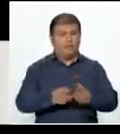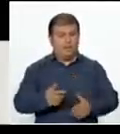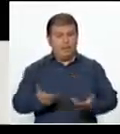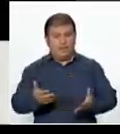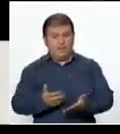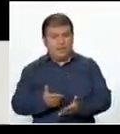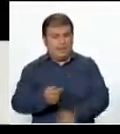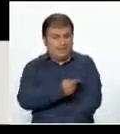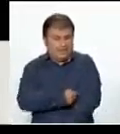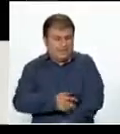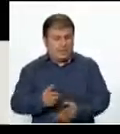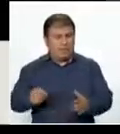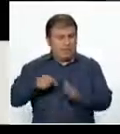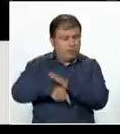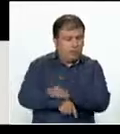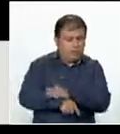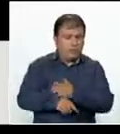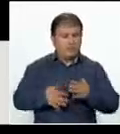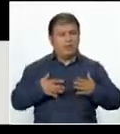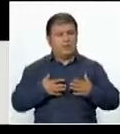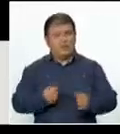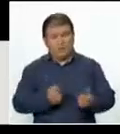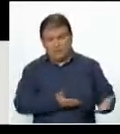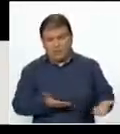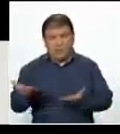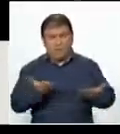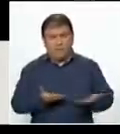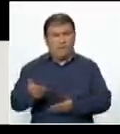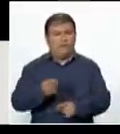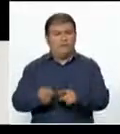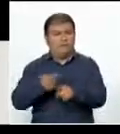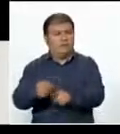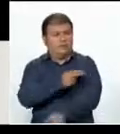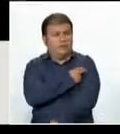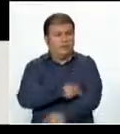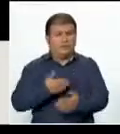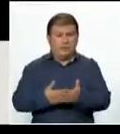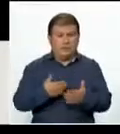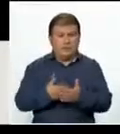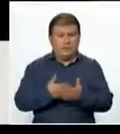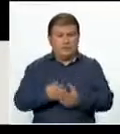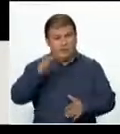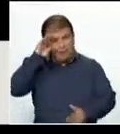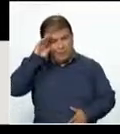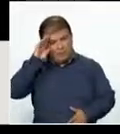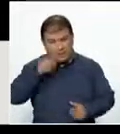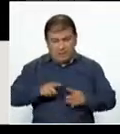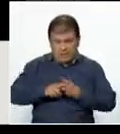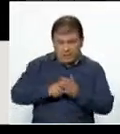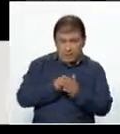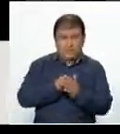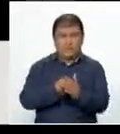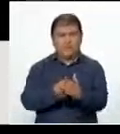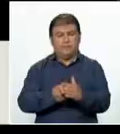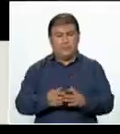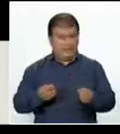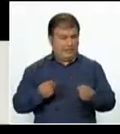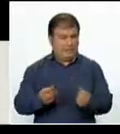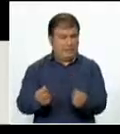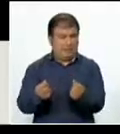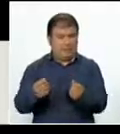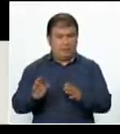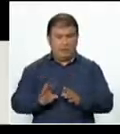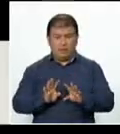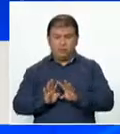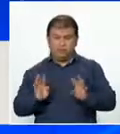heridas les compliquen la salud. Ellos fueron derivados a los centros de salud más cercanos, mientras que la policía inicia de inmediato el plan